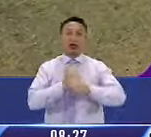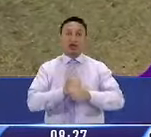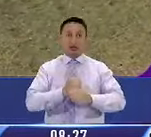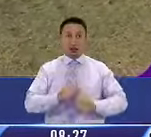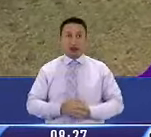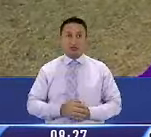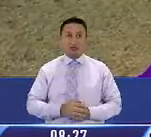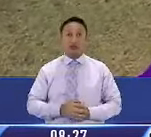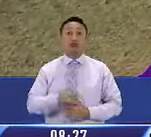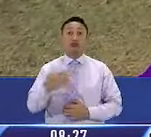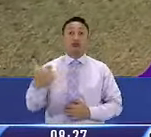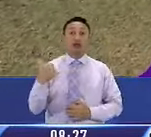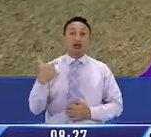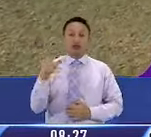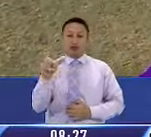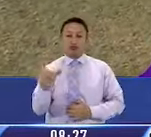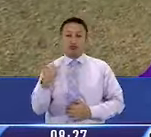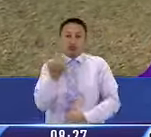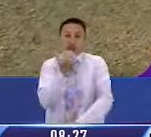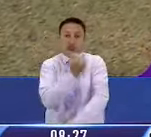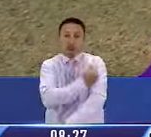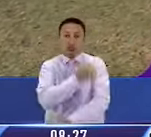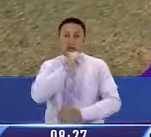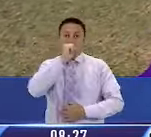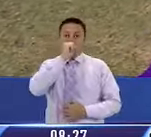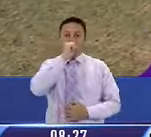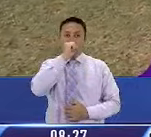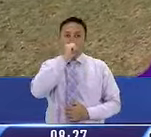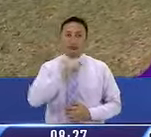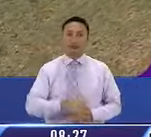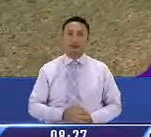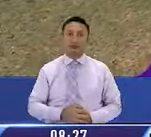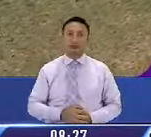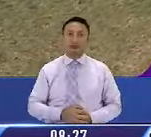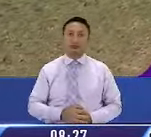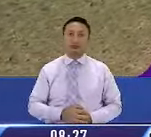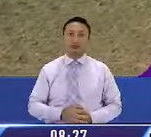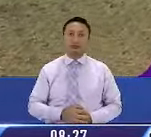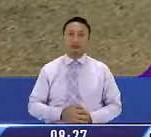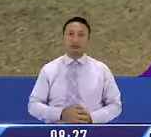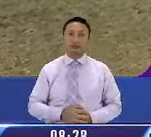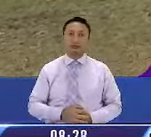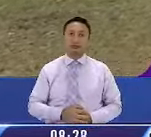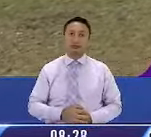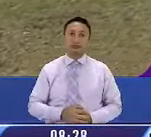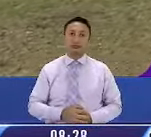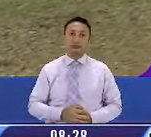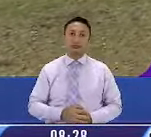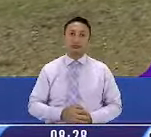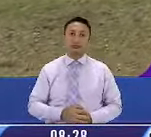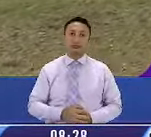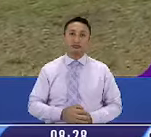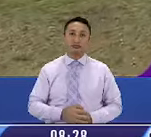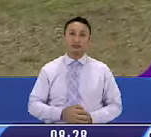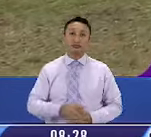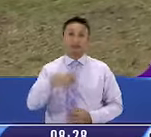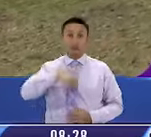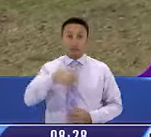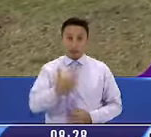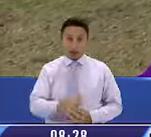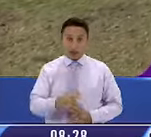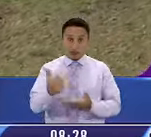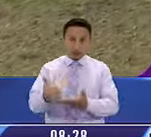Deben portar su carnet de vacunación y, bueno, estamos aquí prestos a